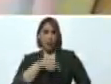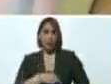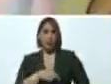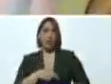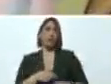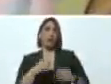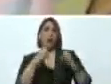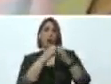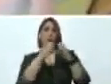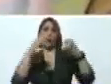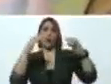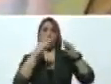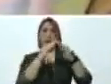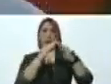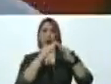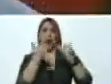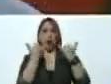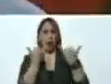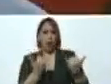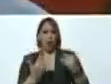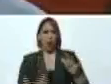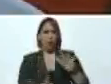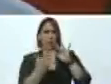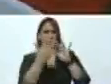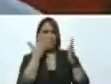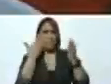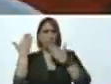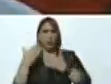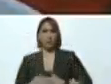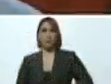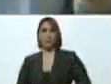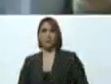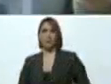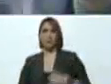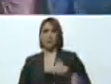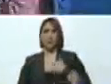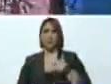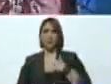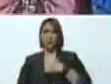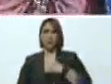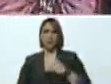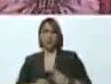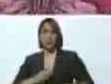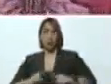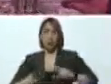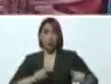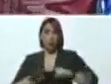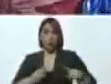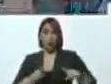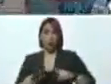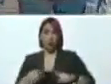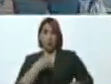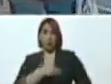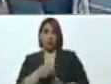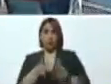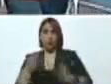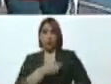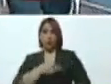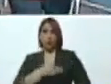la patria. Quiero darle el pase a la camarada Joana Carrillo, que es la coordinadora de las misiones y grandes misiones.